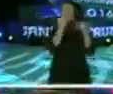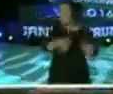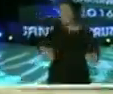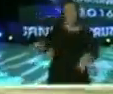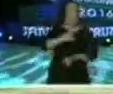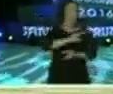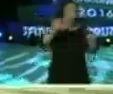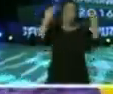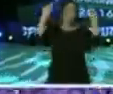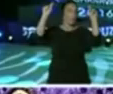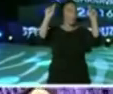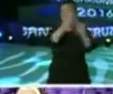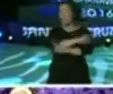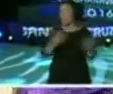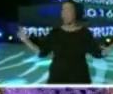un